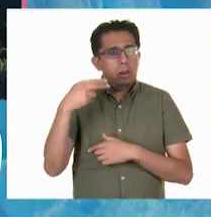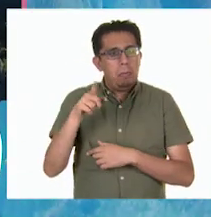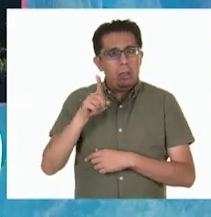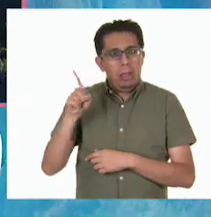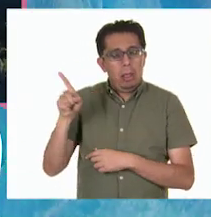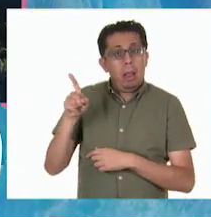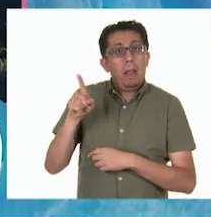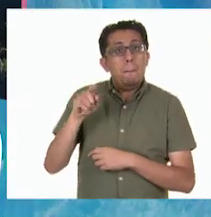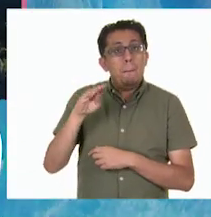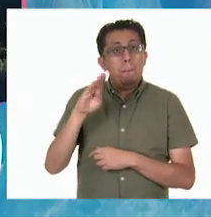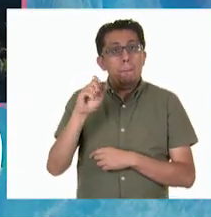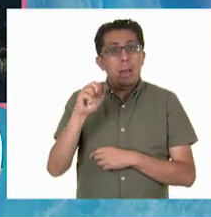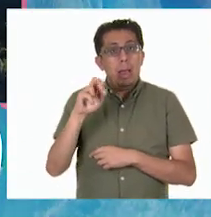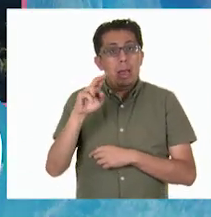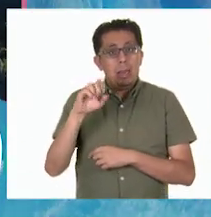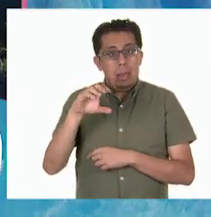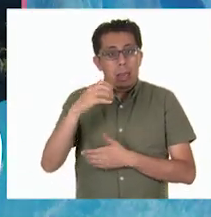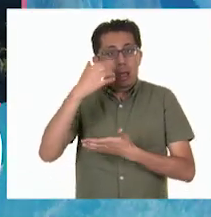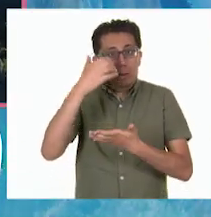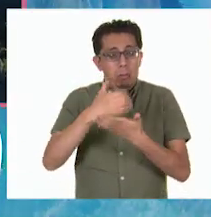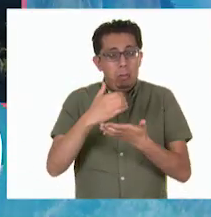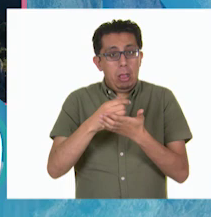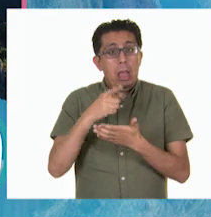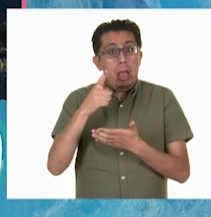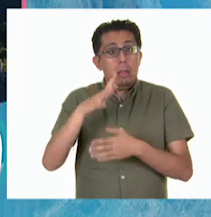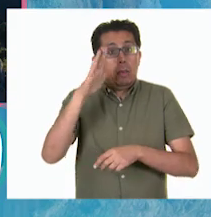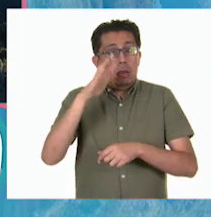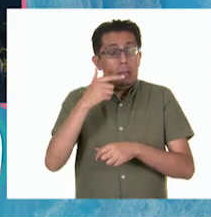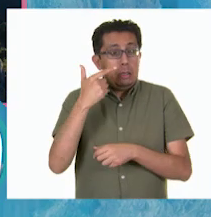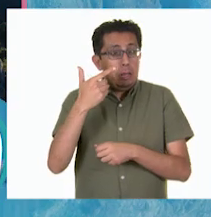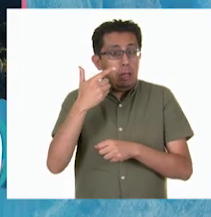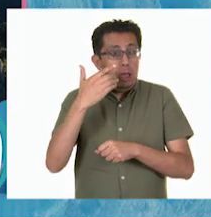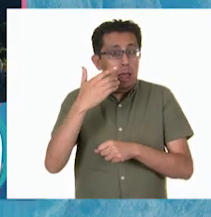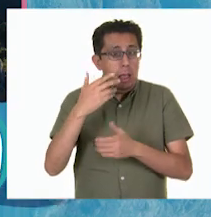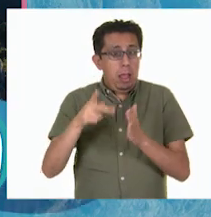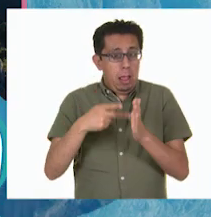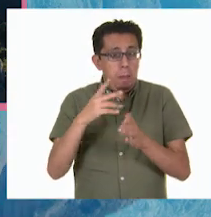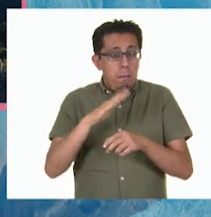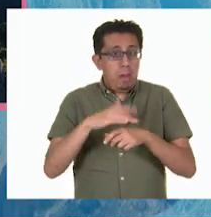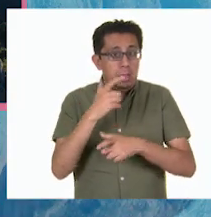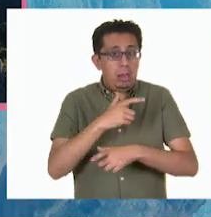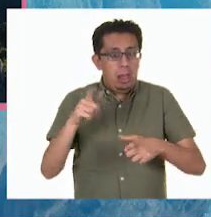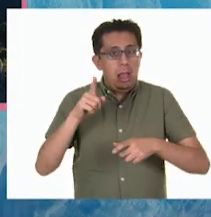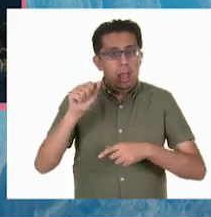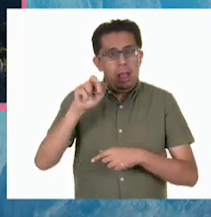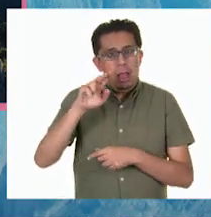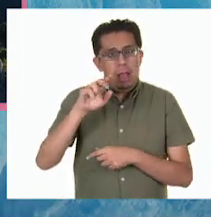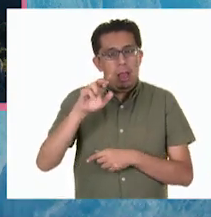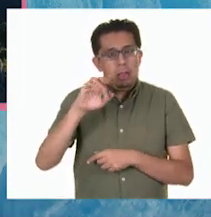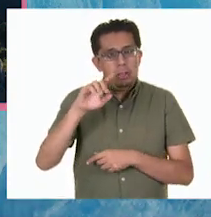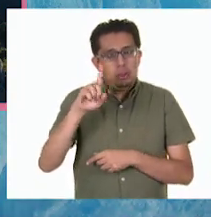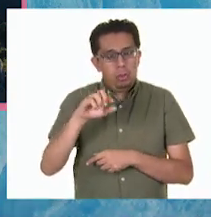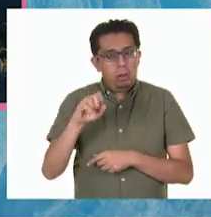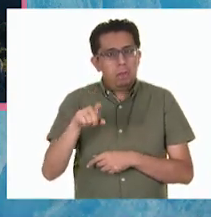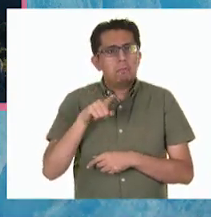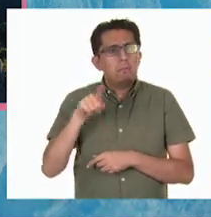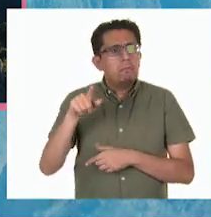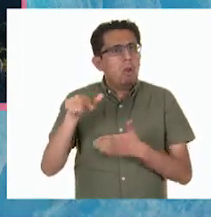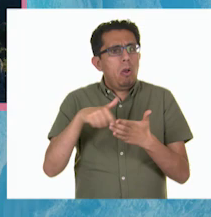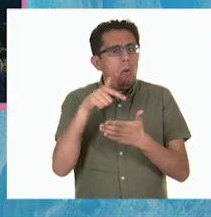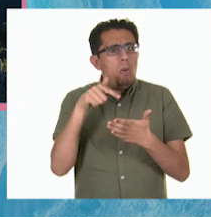lo menos 7 veces más largo que el Gran Cañón de Arizona. Es un sistema ecológico